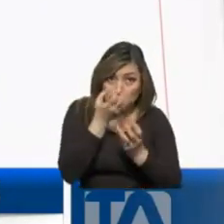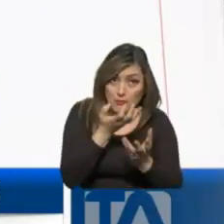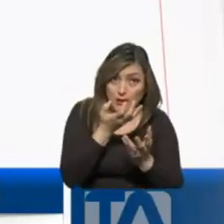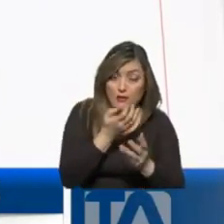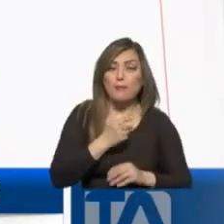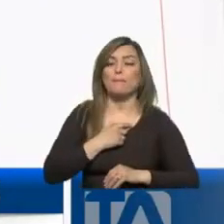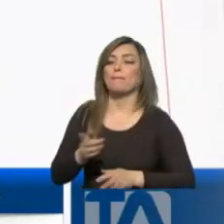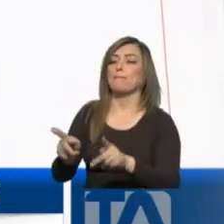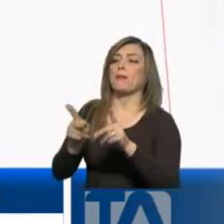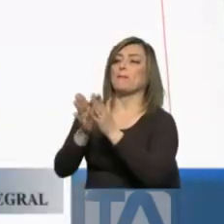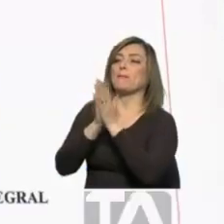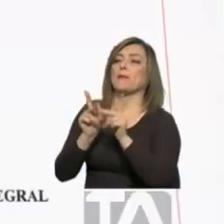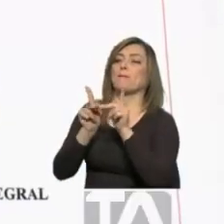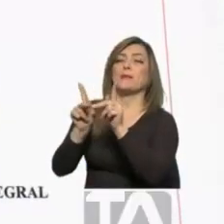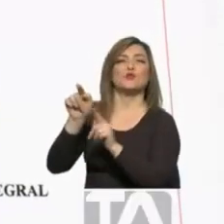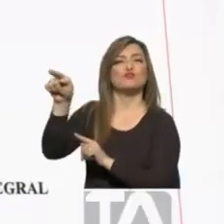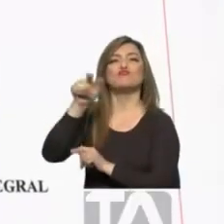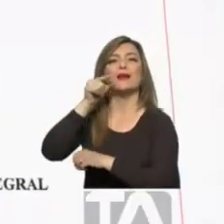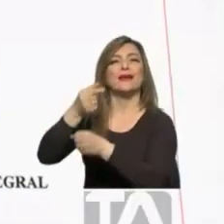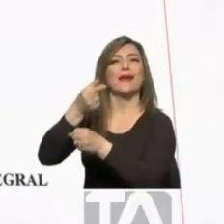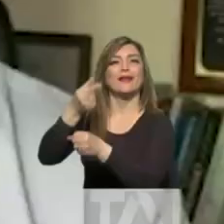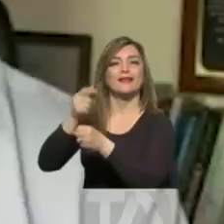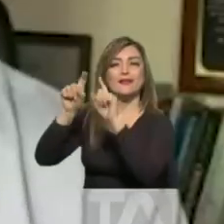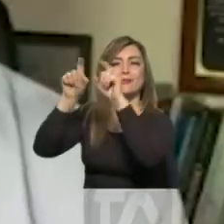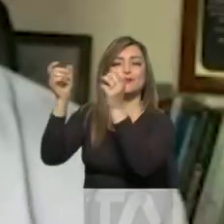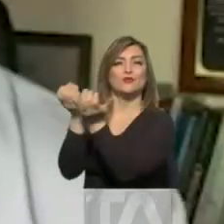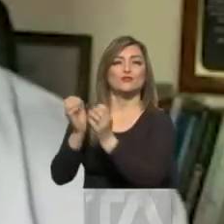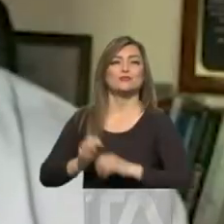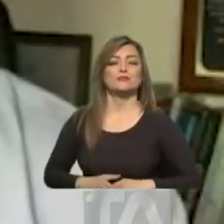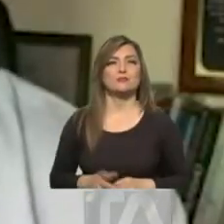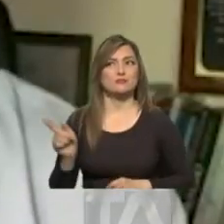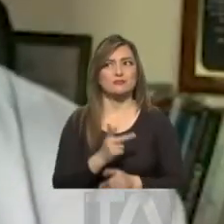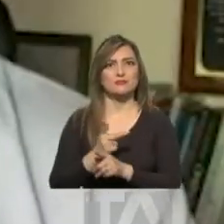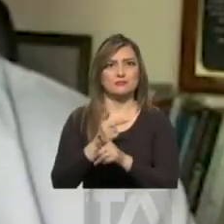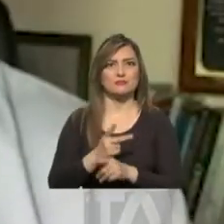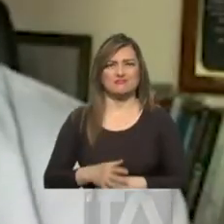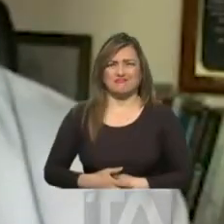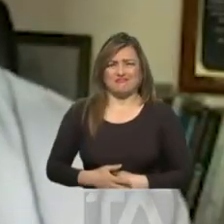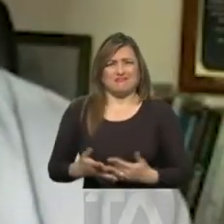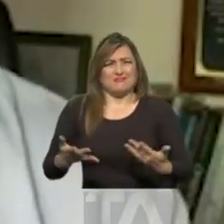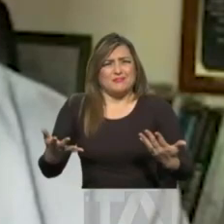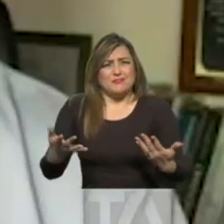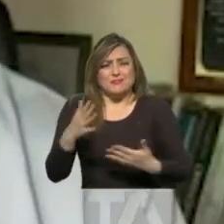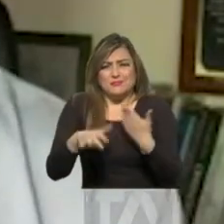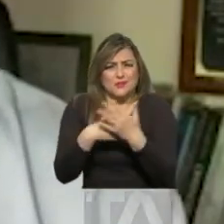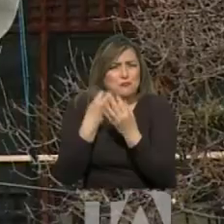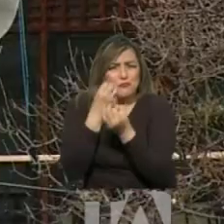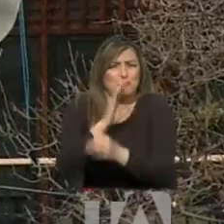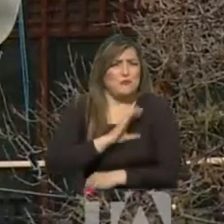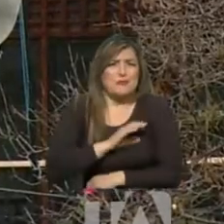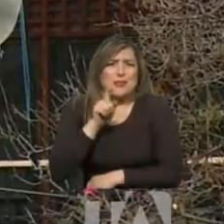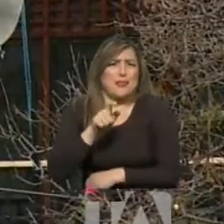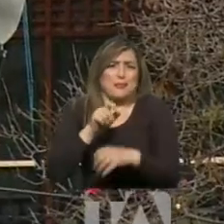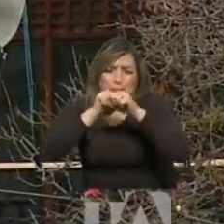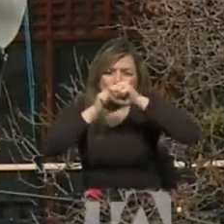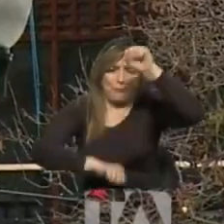Esto genera preocupación y molestia por parte de algunos sectores. El concejal Abad, por ejemplo, señala que toda la información municipal